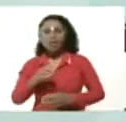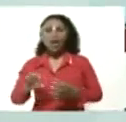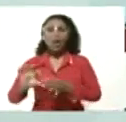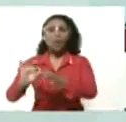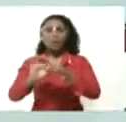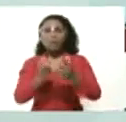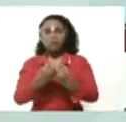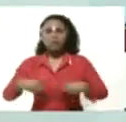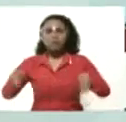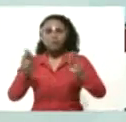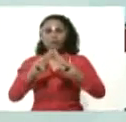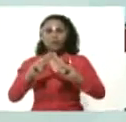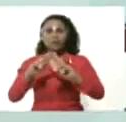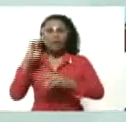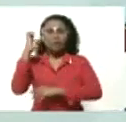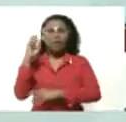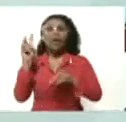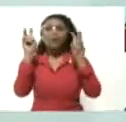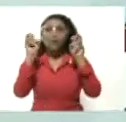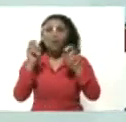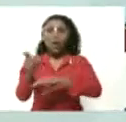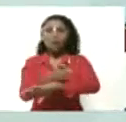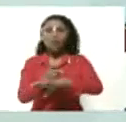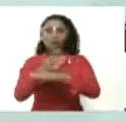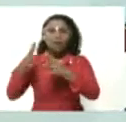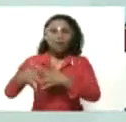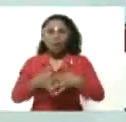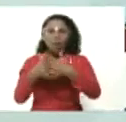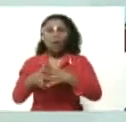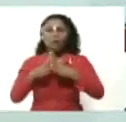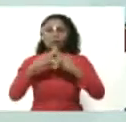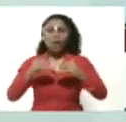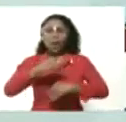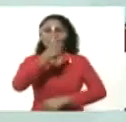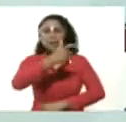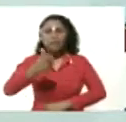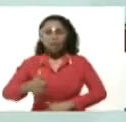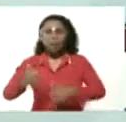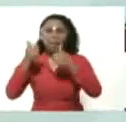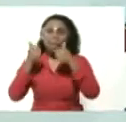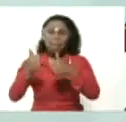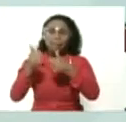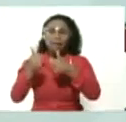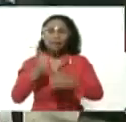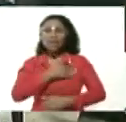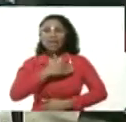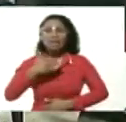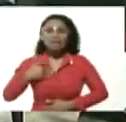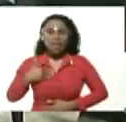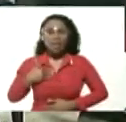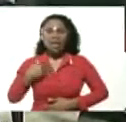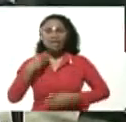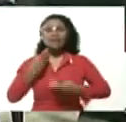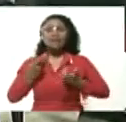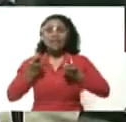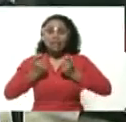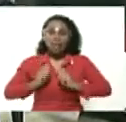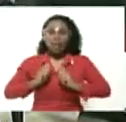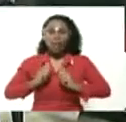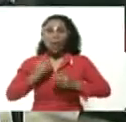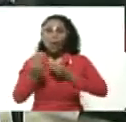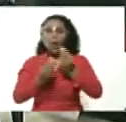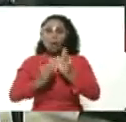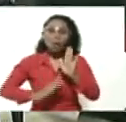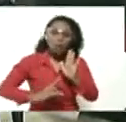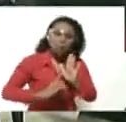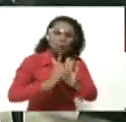Europea, el nuevo Gobierno de los Estados Unidos y todas las personas de bien que quieren enterarse de la marcha del mundo. Vengo de